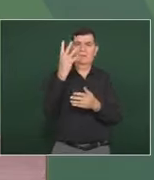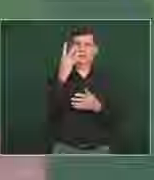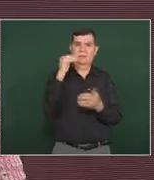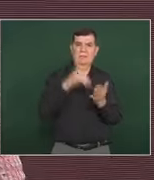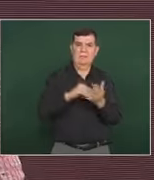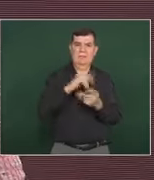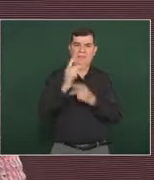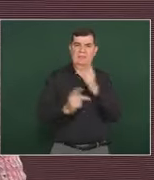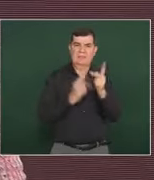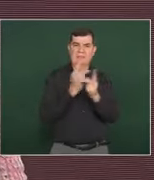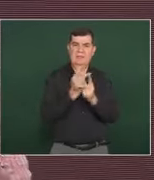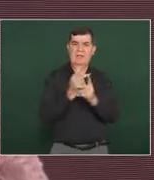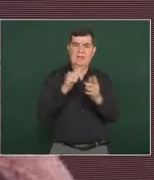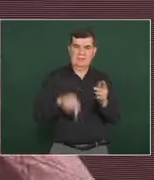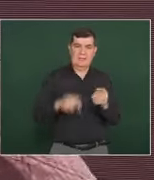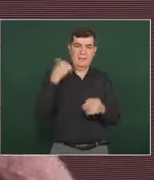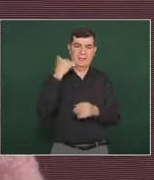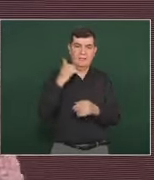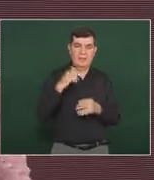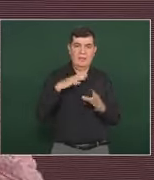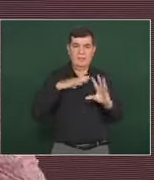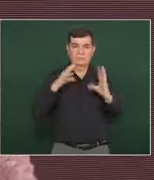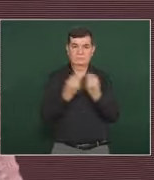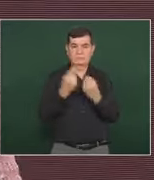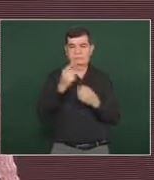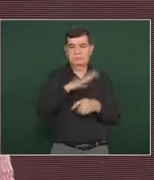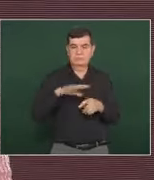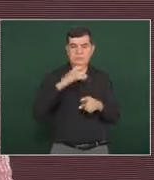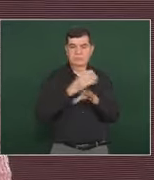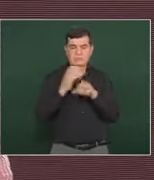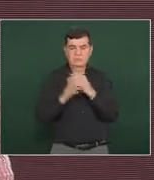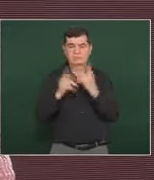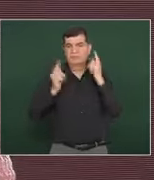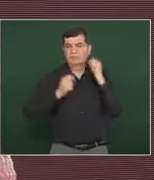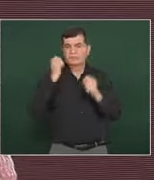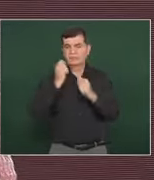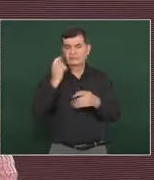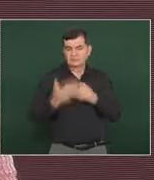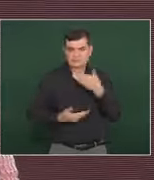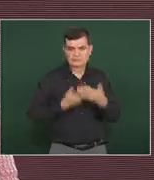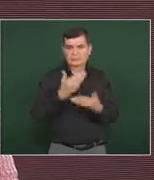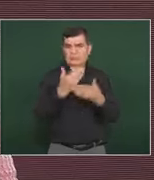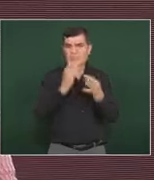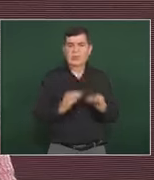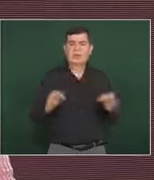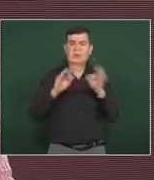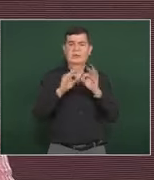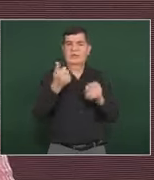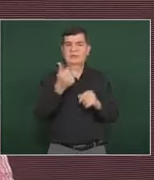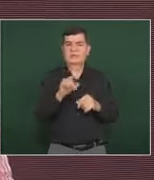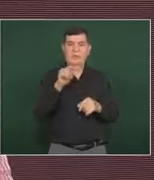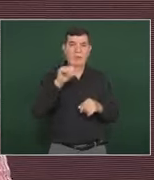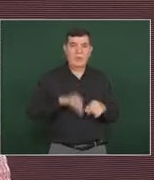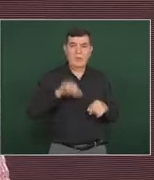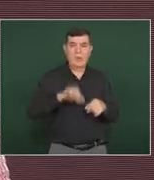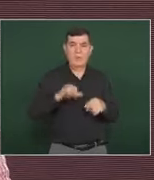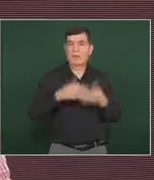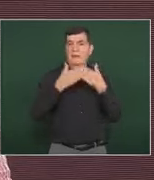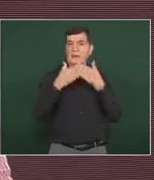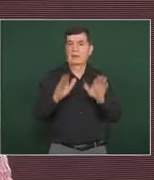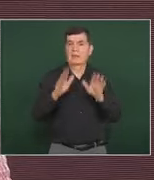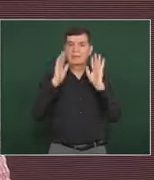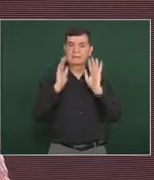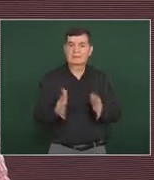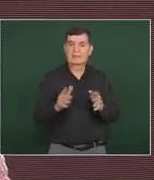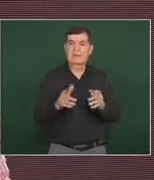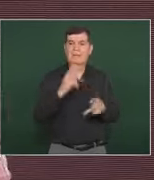pasaportes aquí en Acapulco y creo que con todos los eventos turísticos esto va a ser un servicio muy importante. Así es que a partir de hoy estará abierta ya